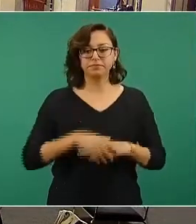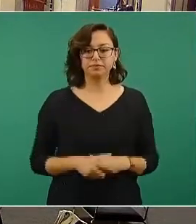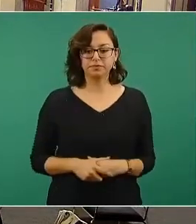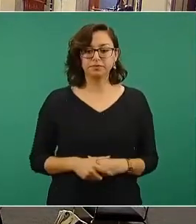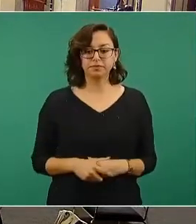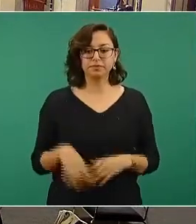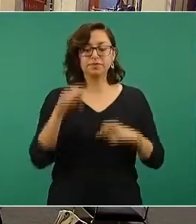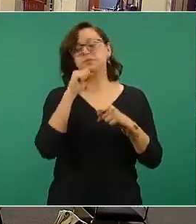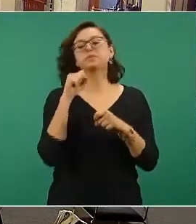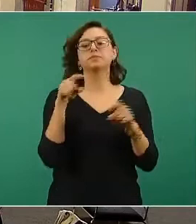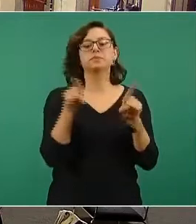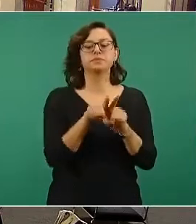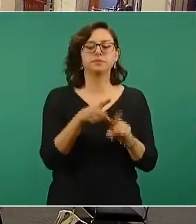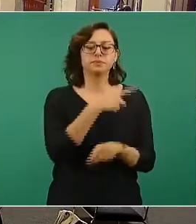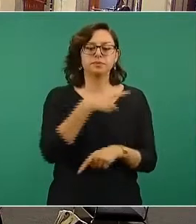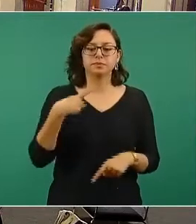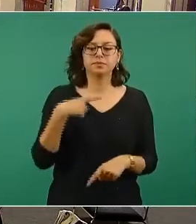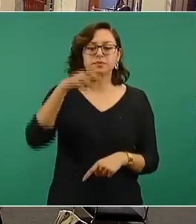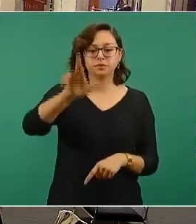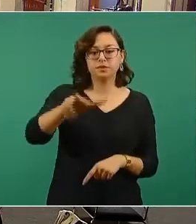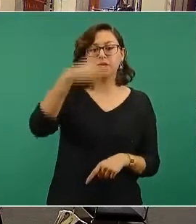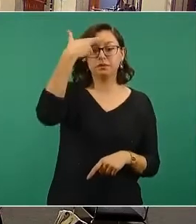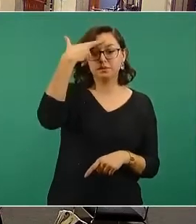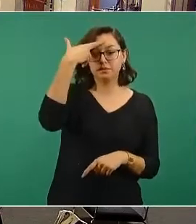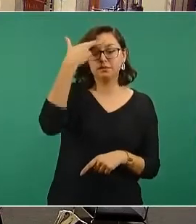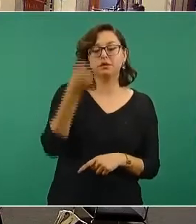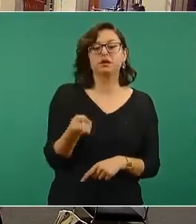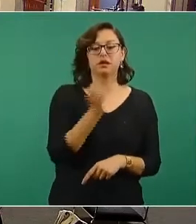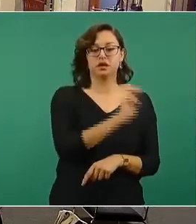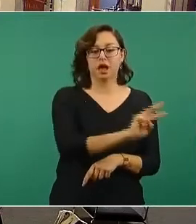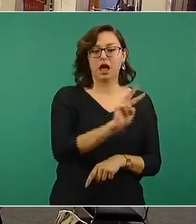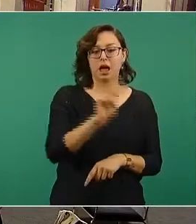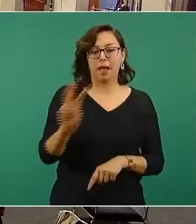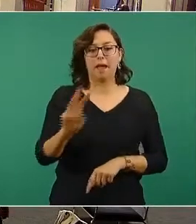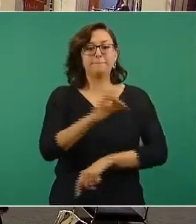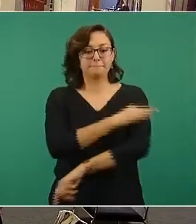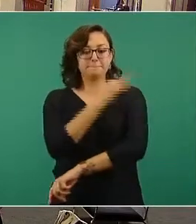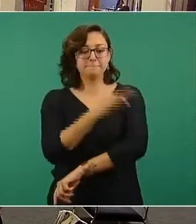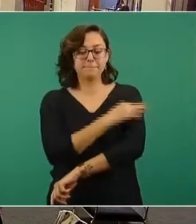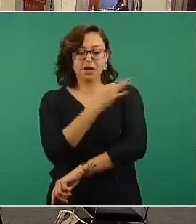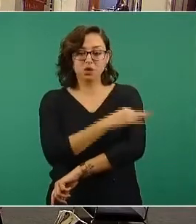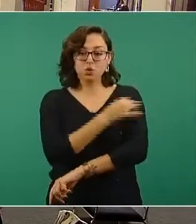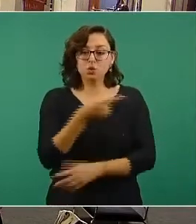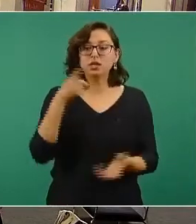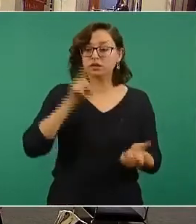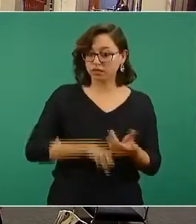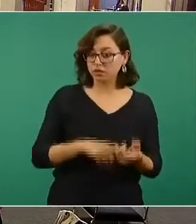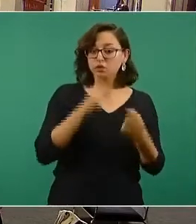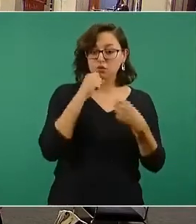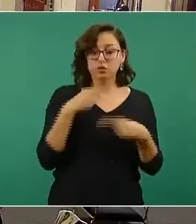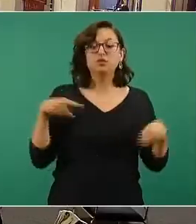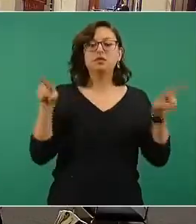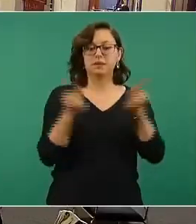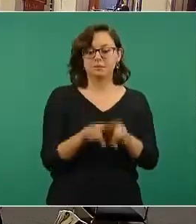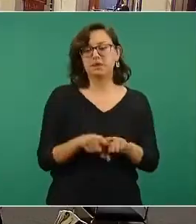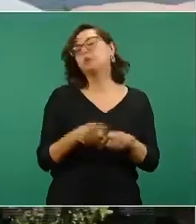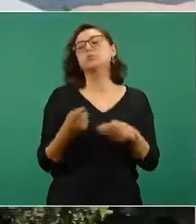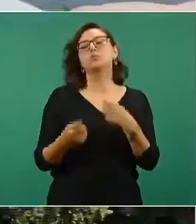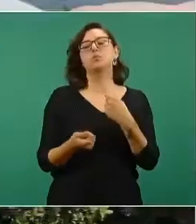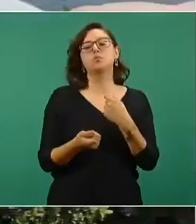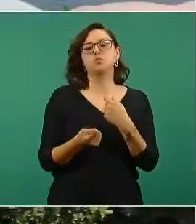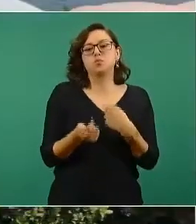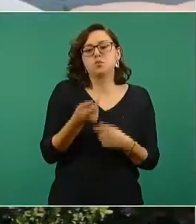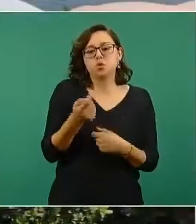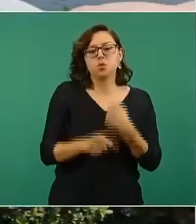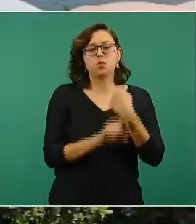también recordar que en el sitio de vacunación también aquí ha habido algo, pues controversia. Tomen